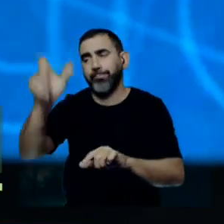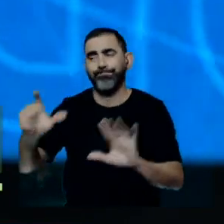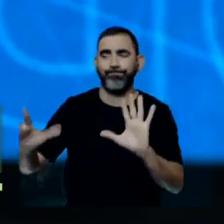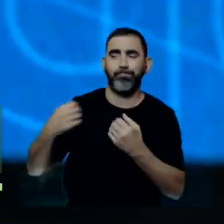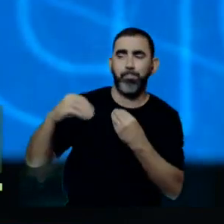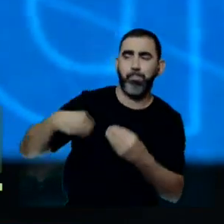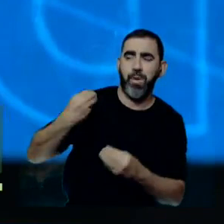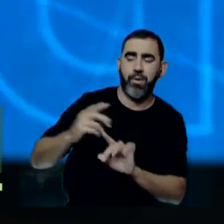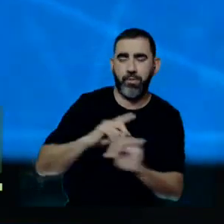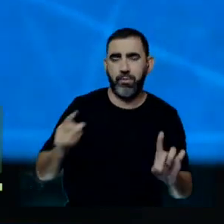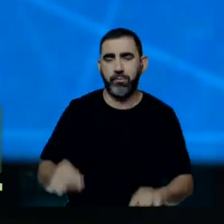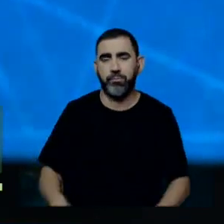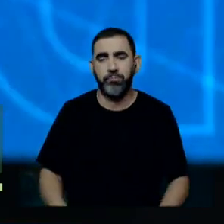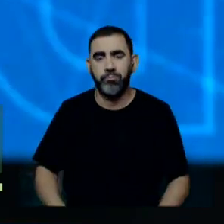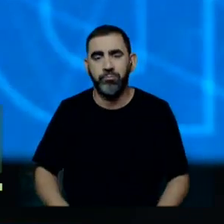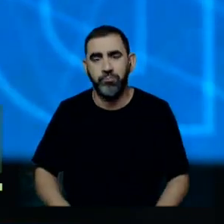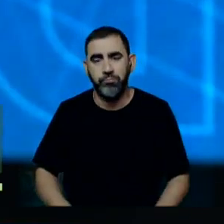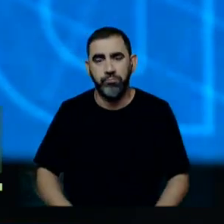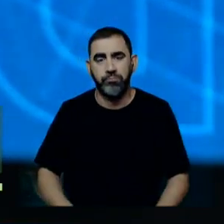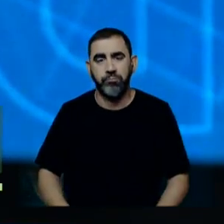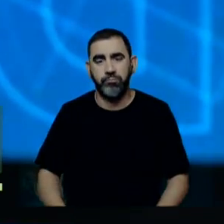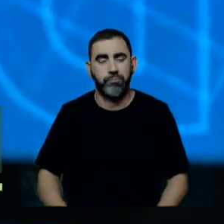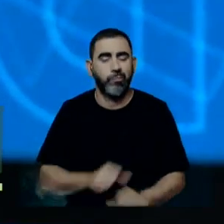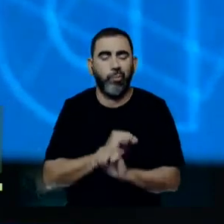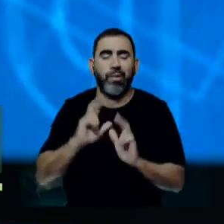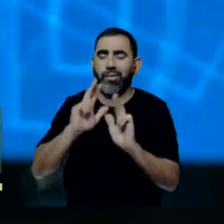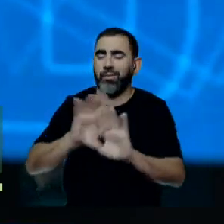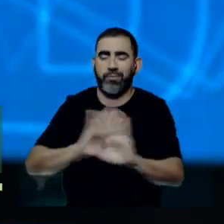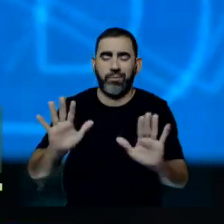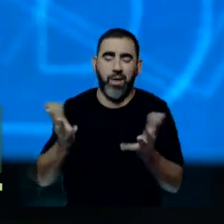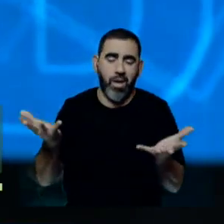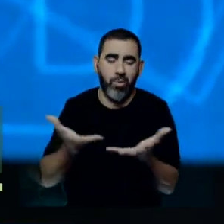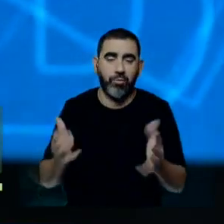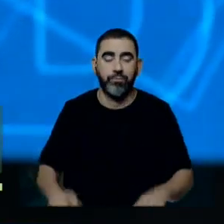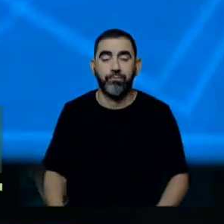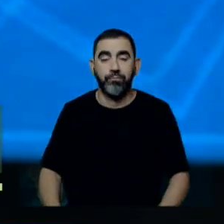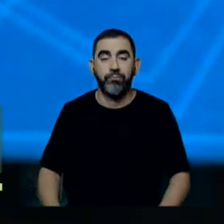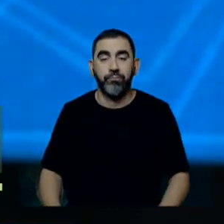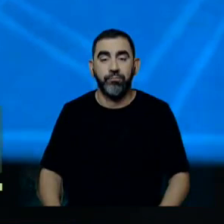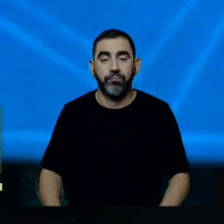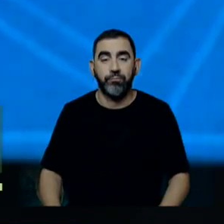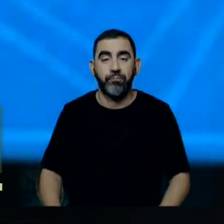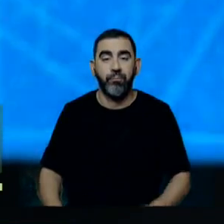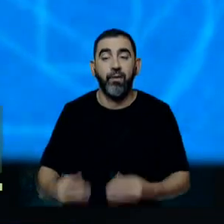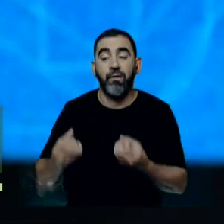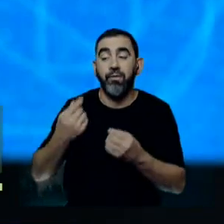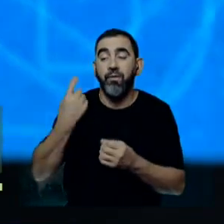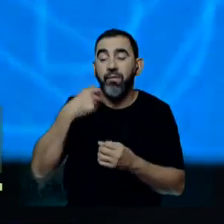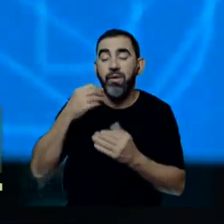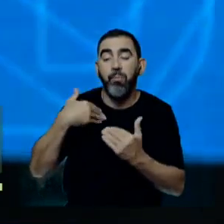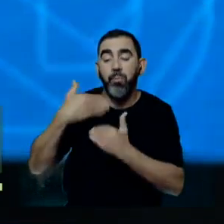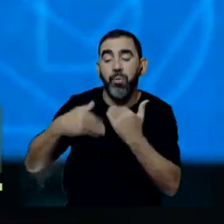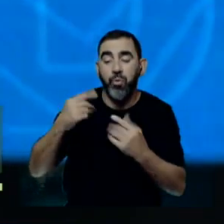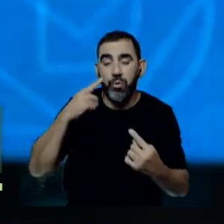candidato perdemos. Es algo que no se puede decir a priori y además pierde de vista ese proceso, que una vez